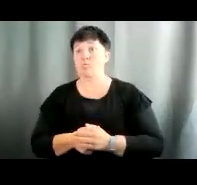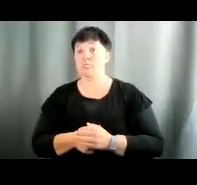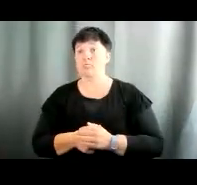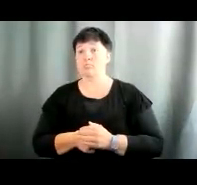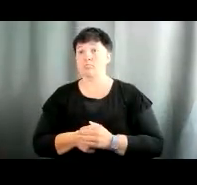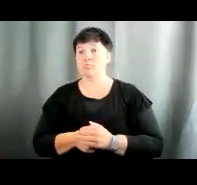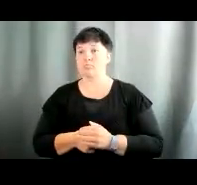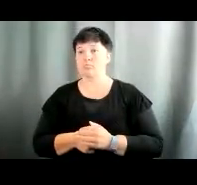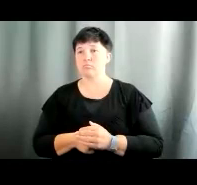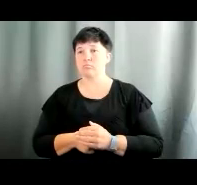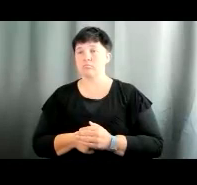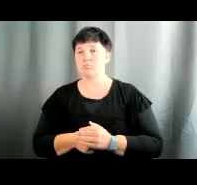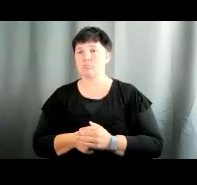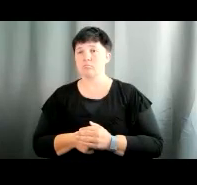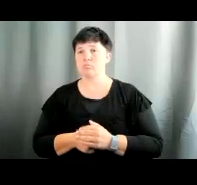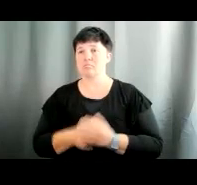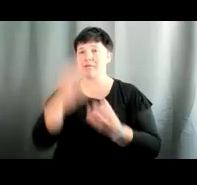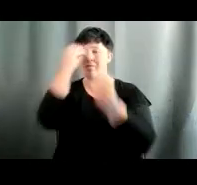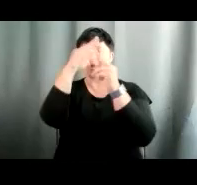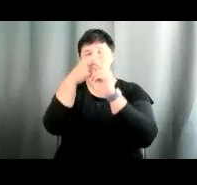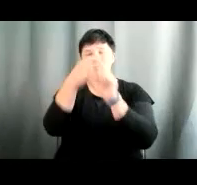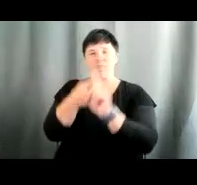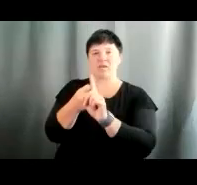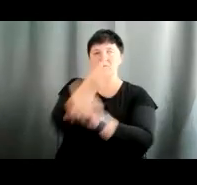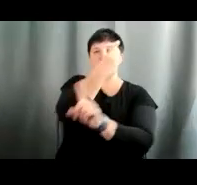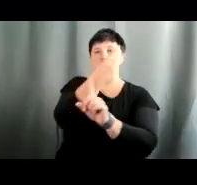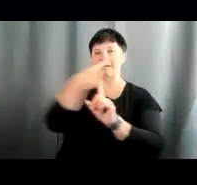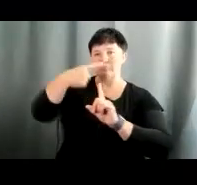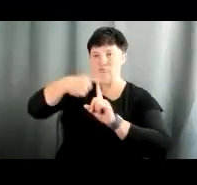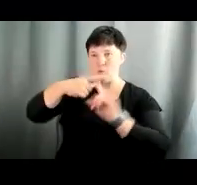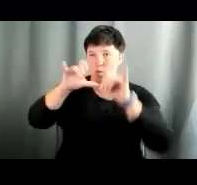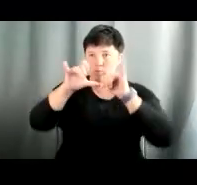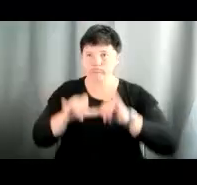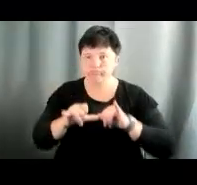Pensando en las puntuaciones de anomalías,